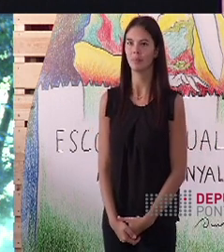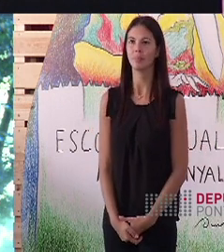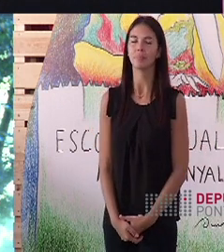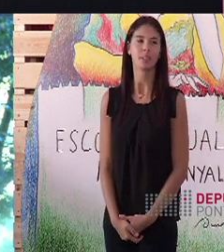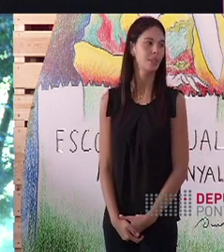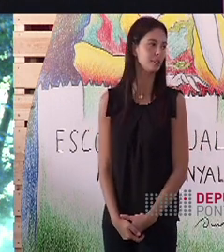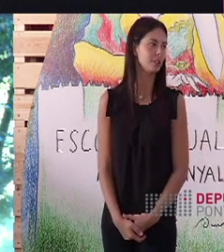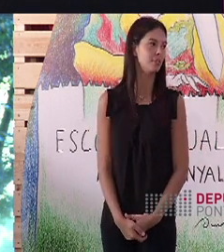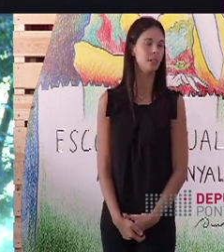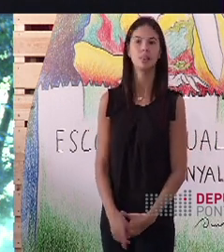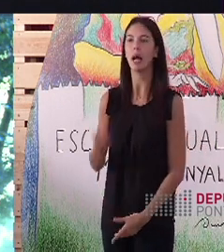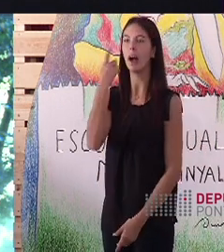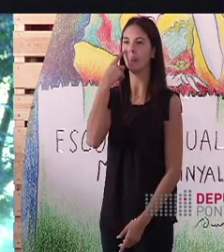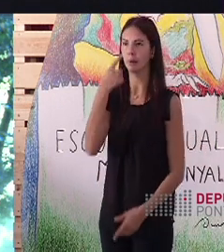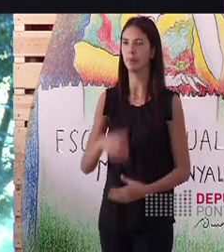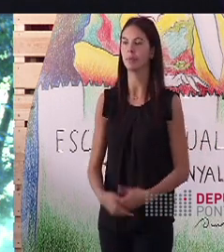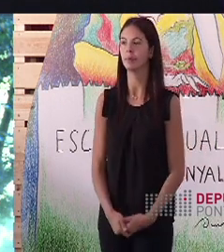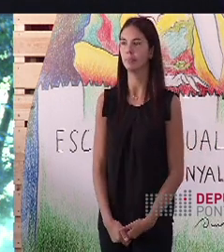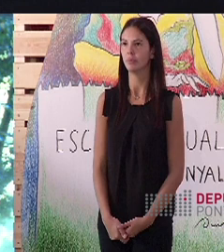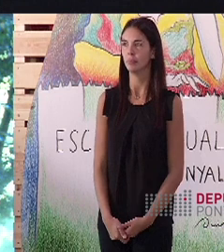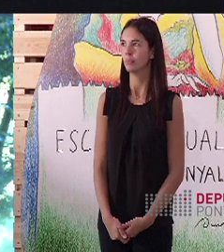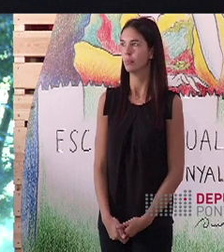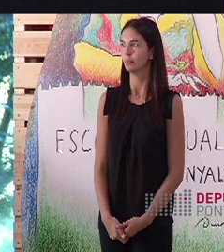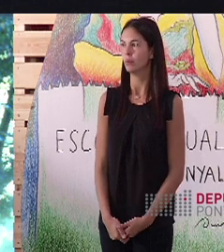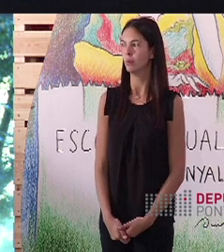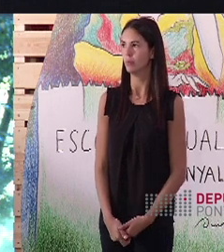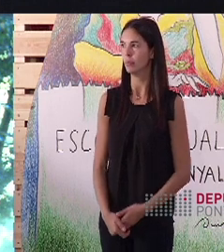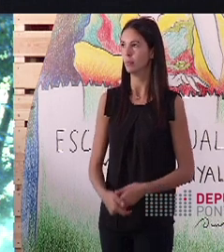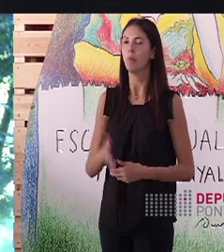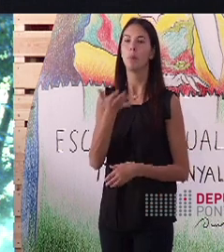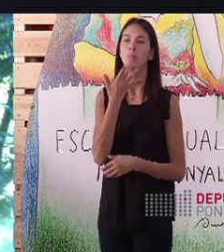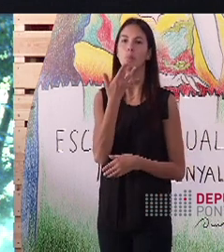Vamos a ver, si hablamos